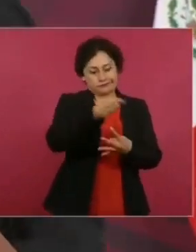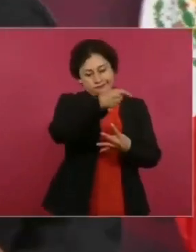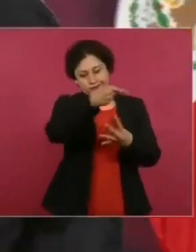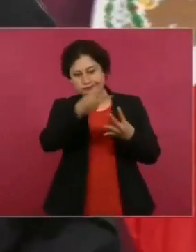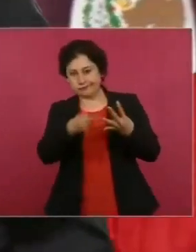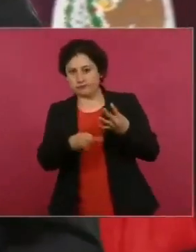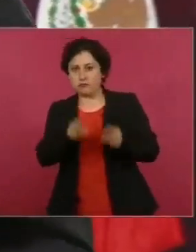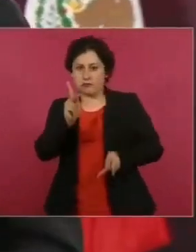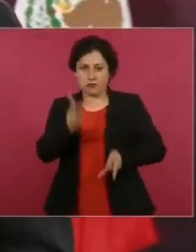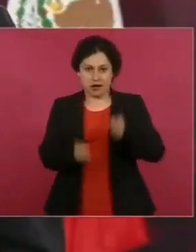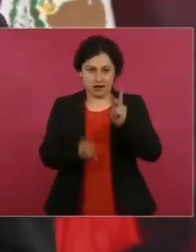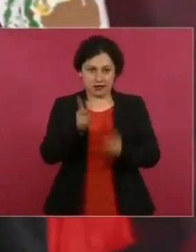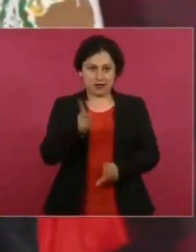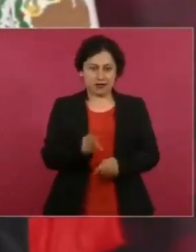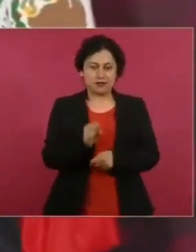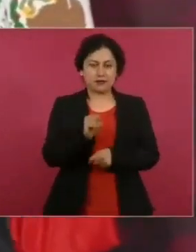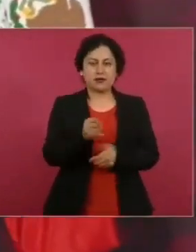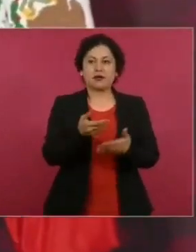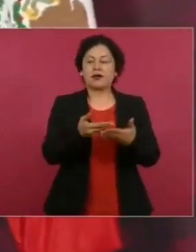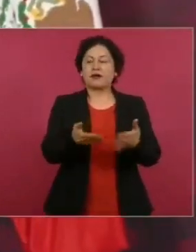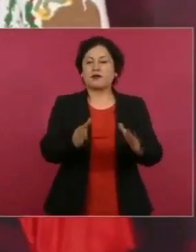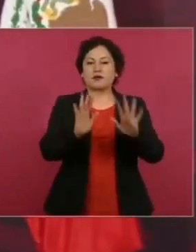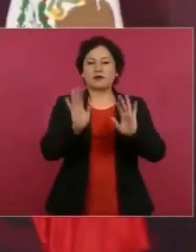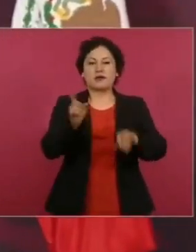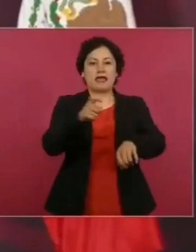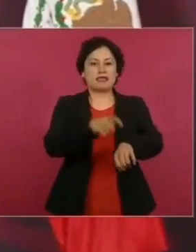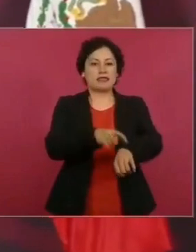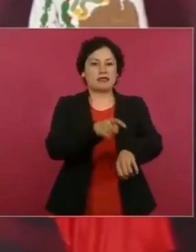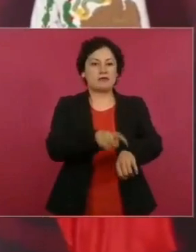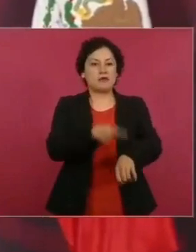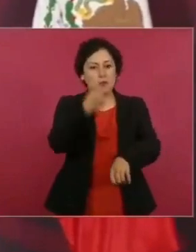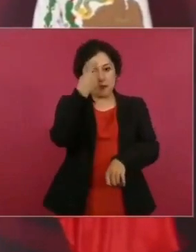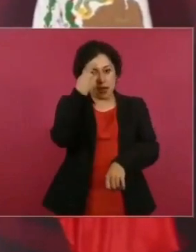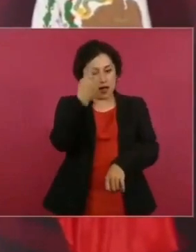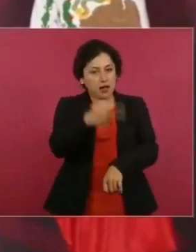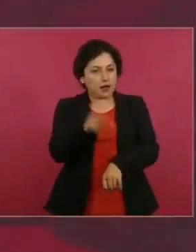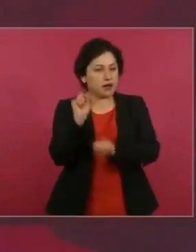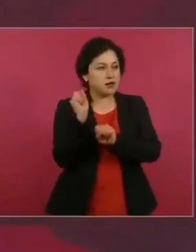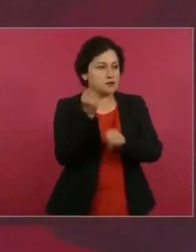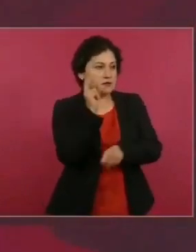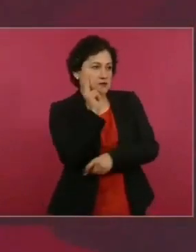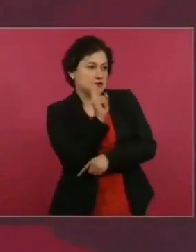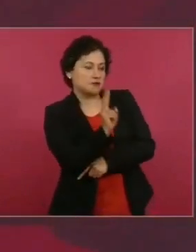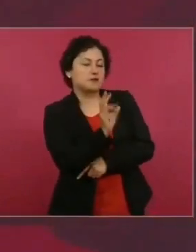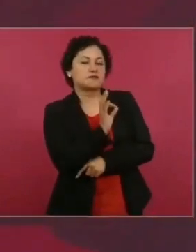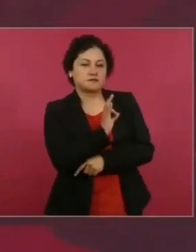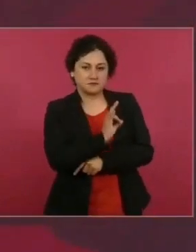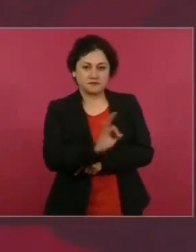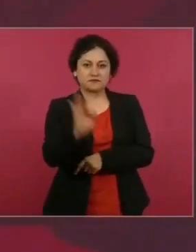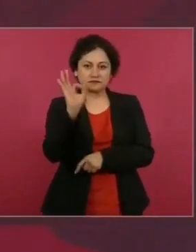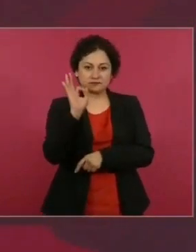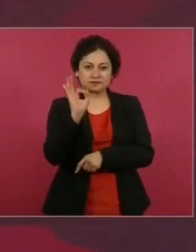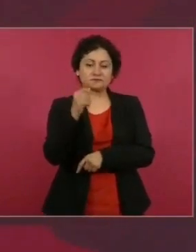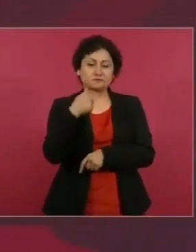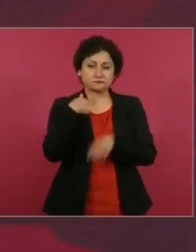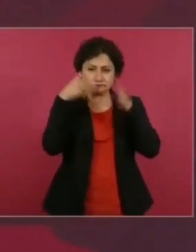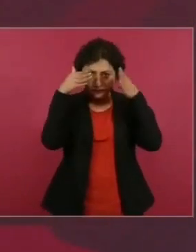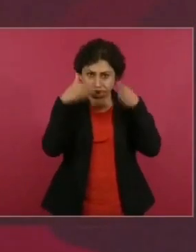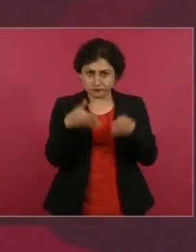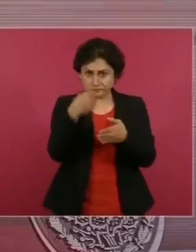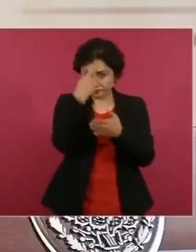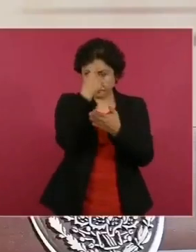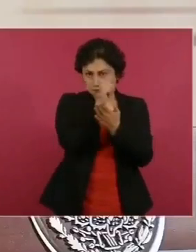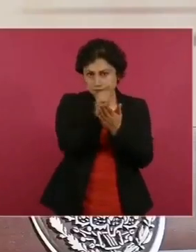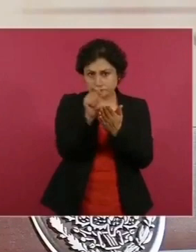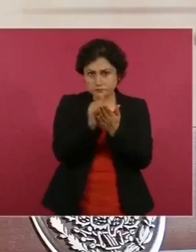Ahora sí voy a tener más tiempo también para el béisbol. Me voy a dedicar a escribir, no